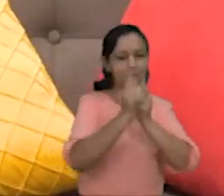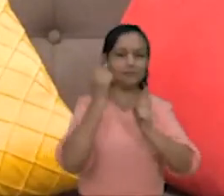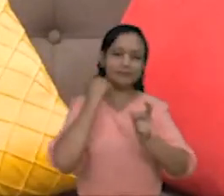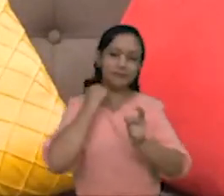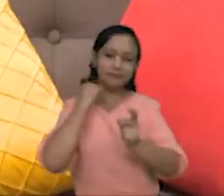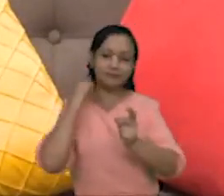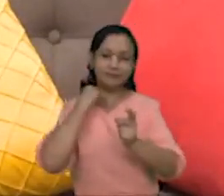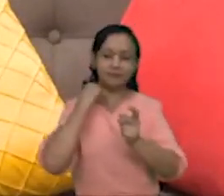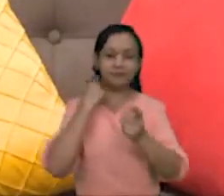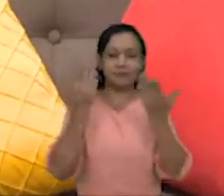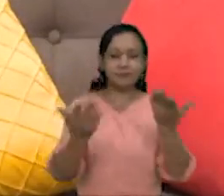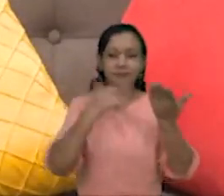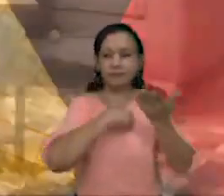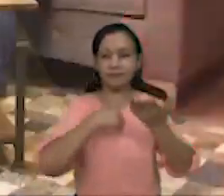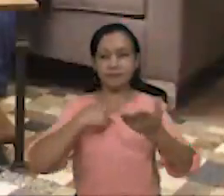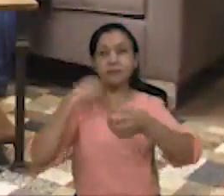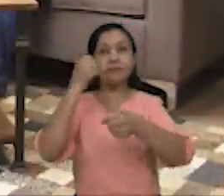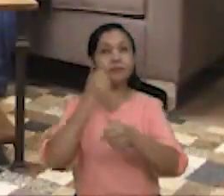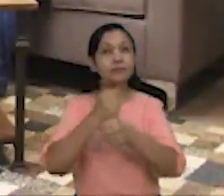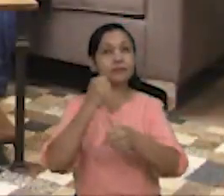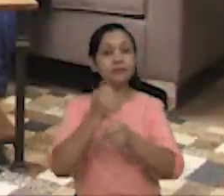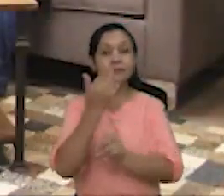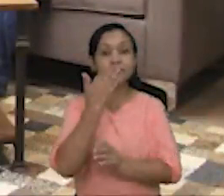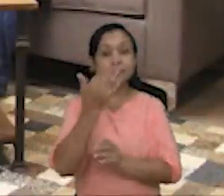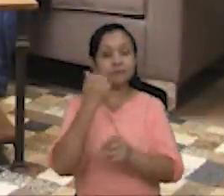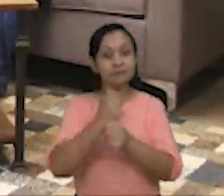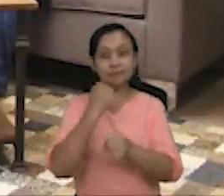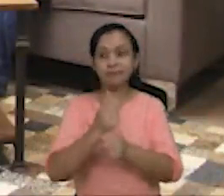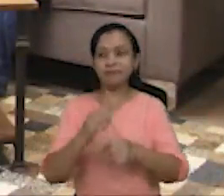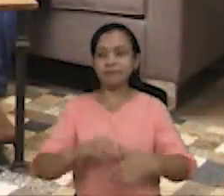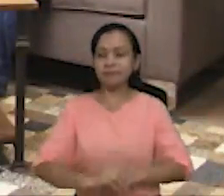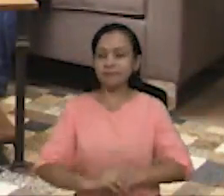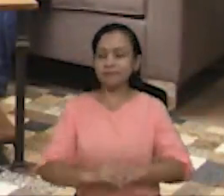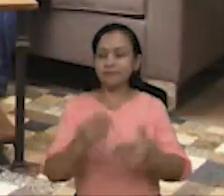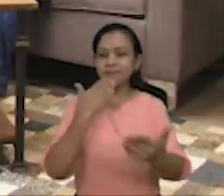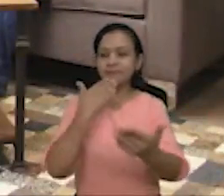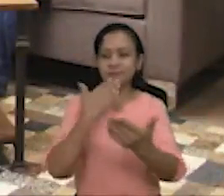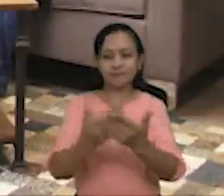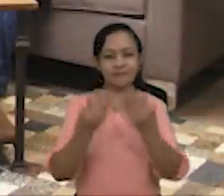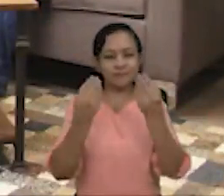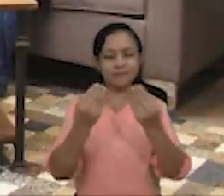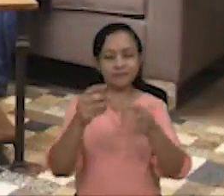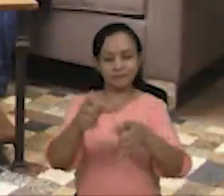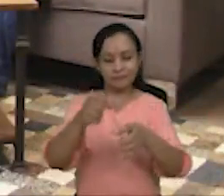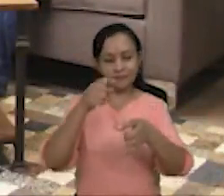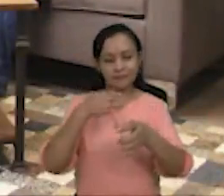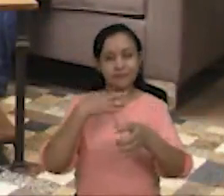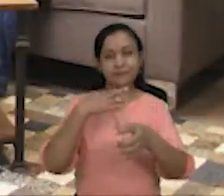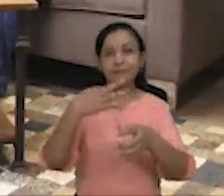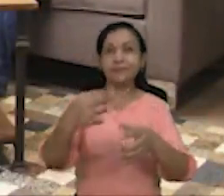Marcela, desempeñando esta noble labor. Así es también, y muchas gracias por la invitación y me sumo